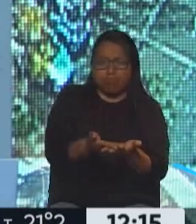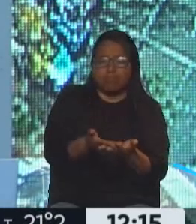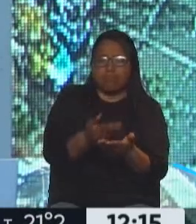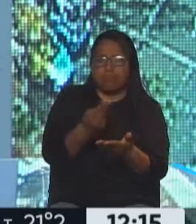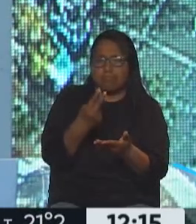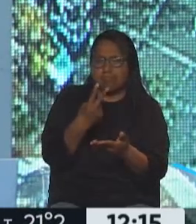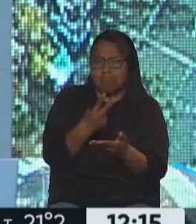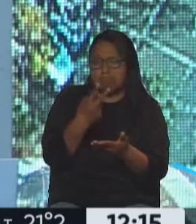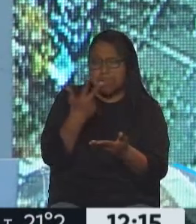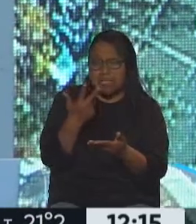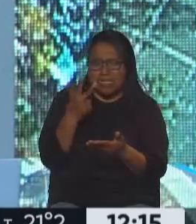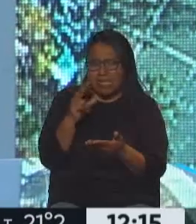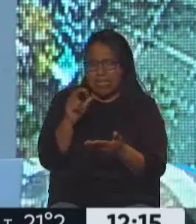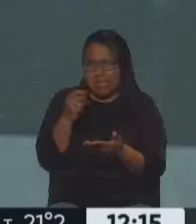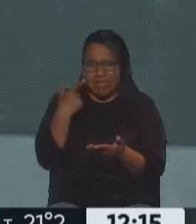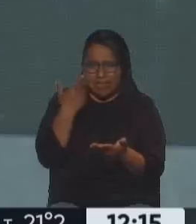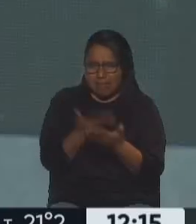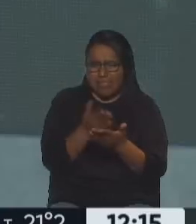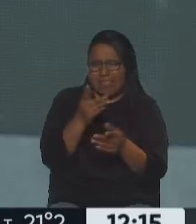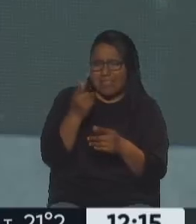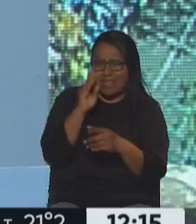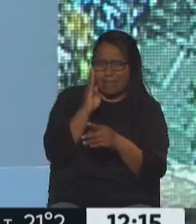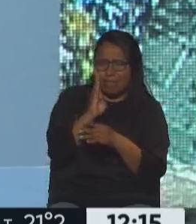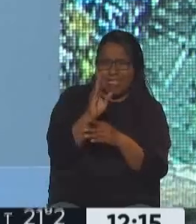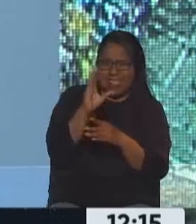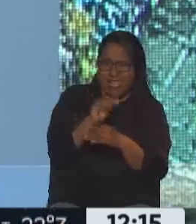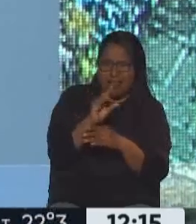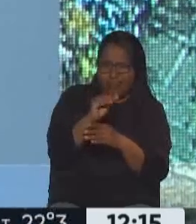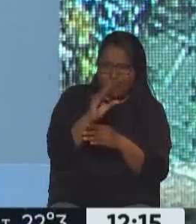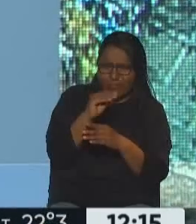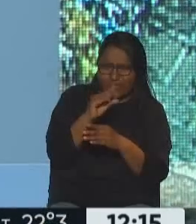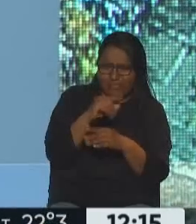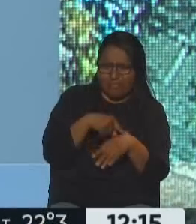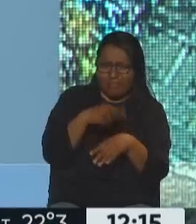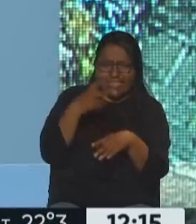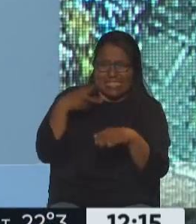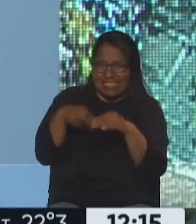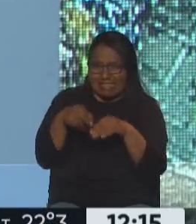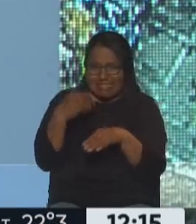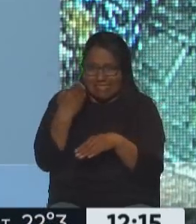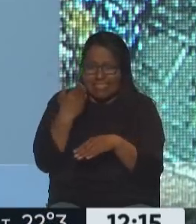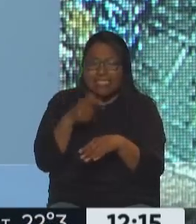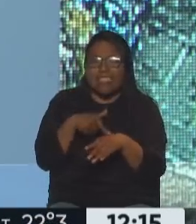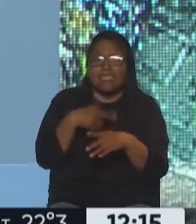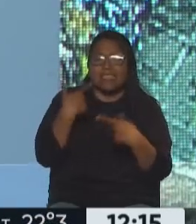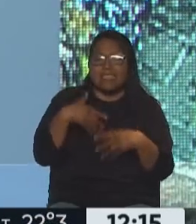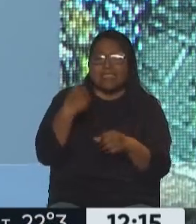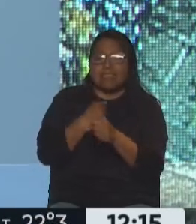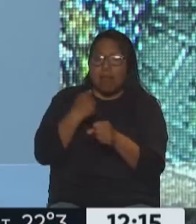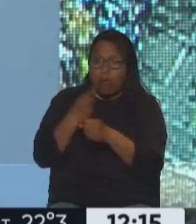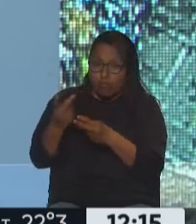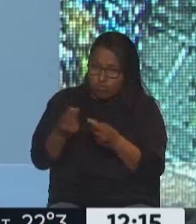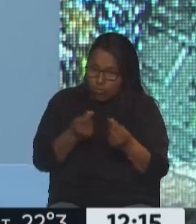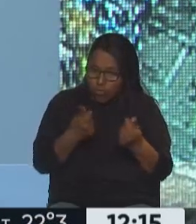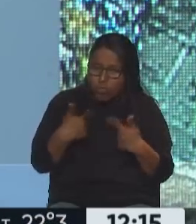23:30 aproximadamente se presentó ya sobre el casi filo, medianoche. Sobre el filo del plazo que teníamos. Se trabajó mucho sobre los números, se